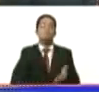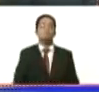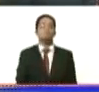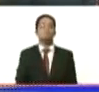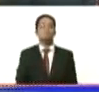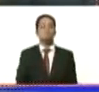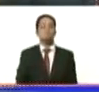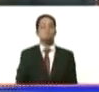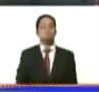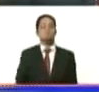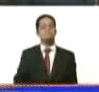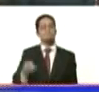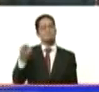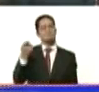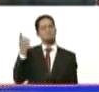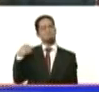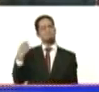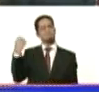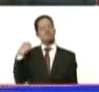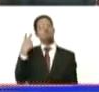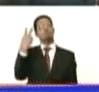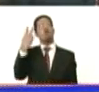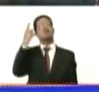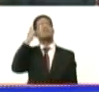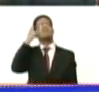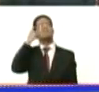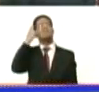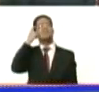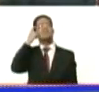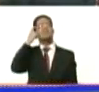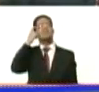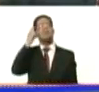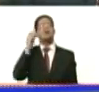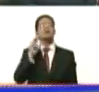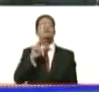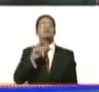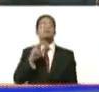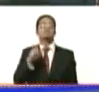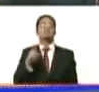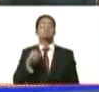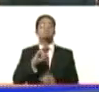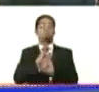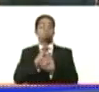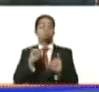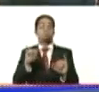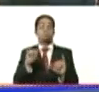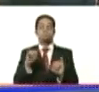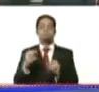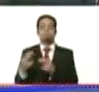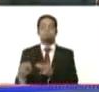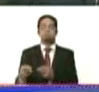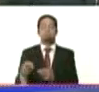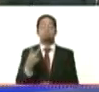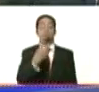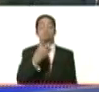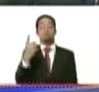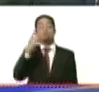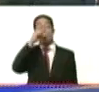Antes de ayer se cumplieron 21 años de la llegada por el voto popular de nuestro comandante Chávez.